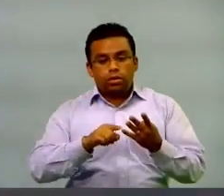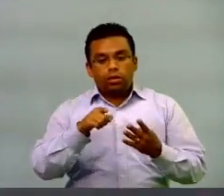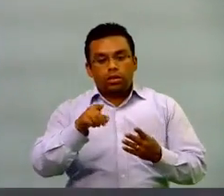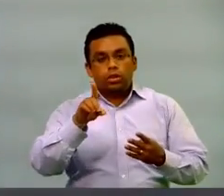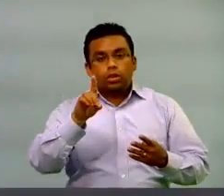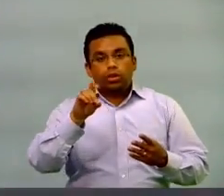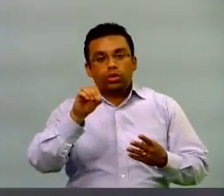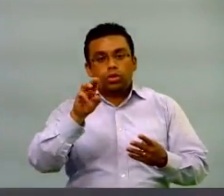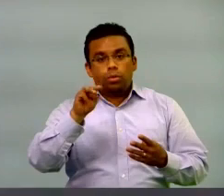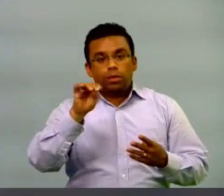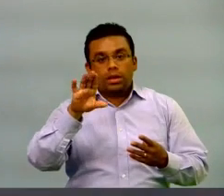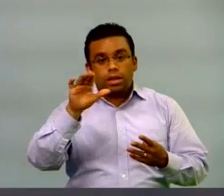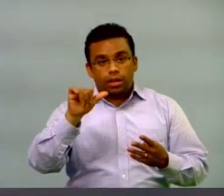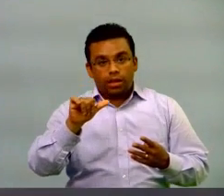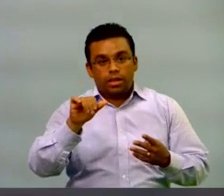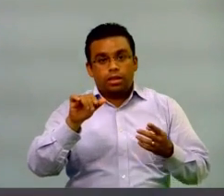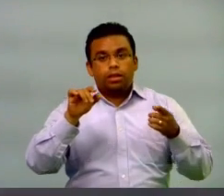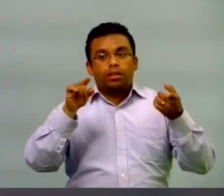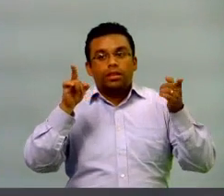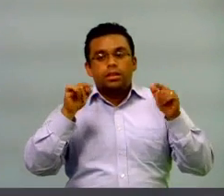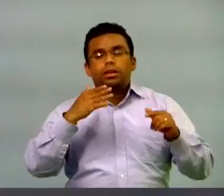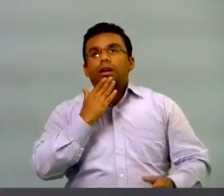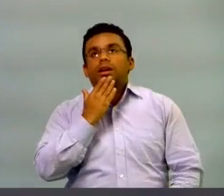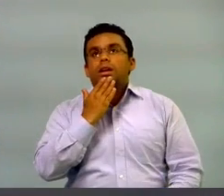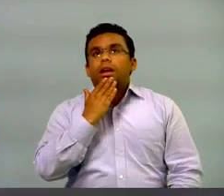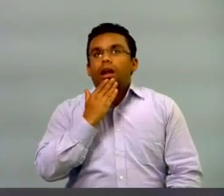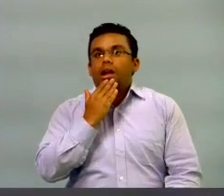recibido precisamente muy buenas